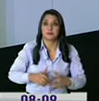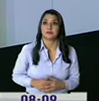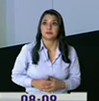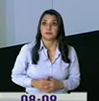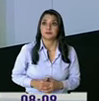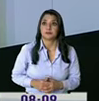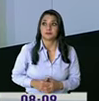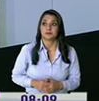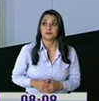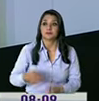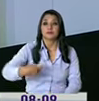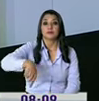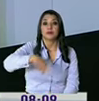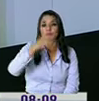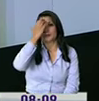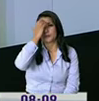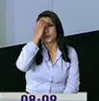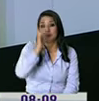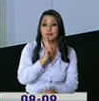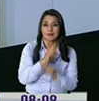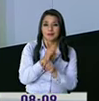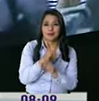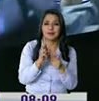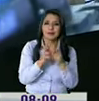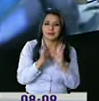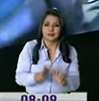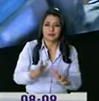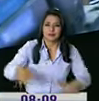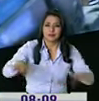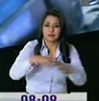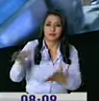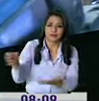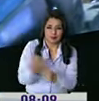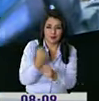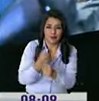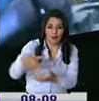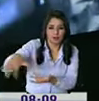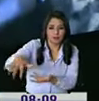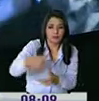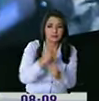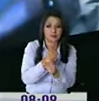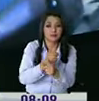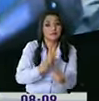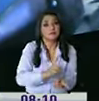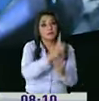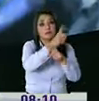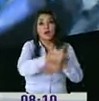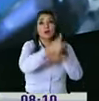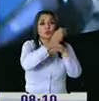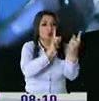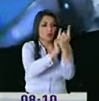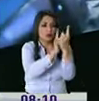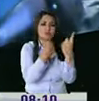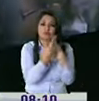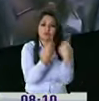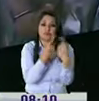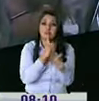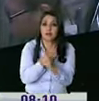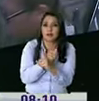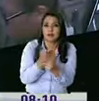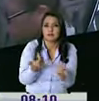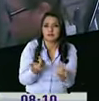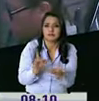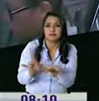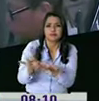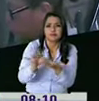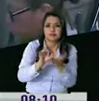que tienen, evidentemente, nuestros vecinos que hacen la recolección, hablen con las autoridades. Yo estoy seguro que no existe ningún